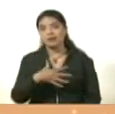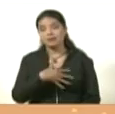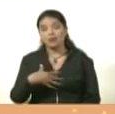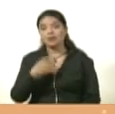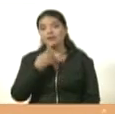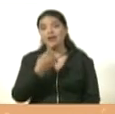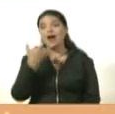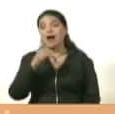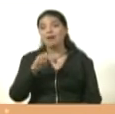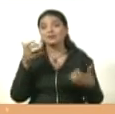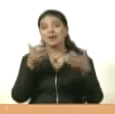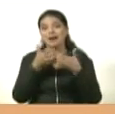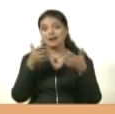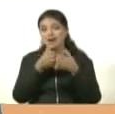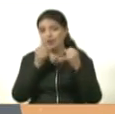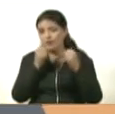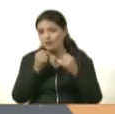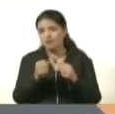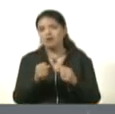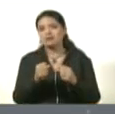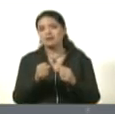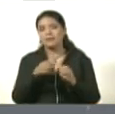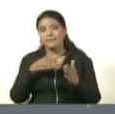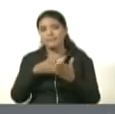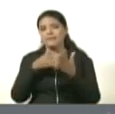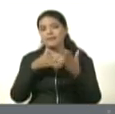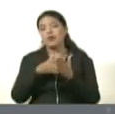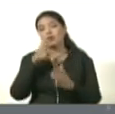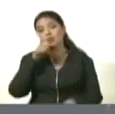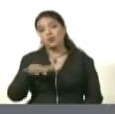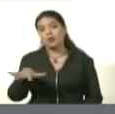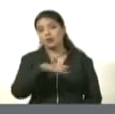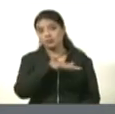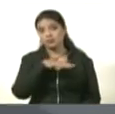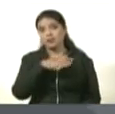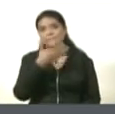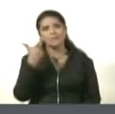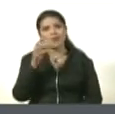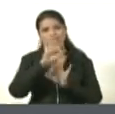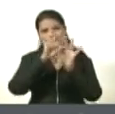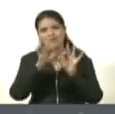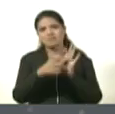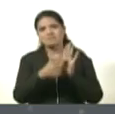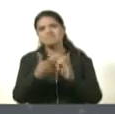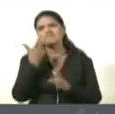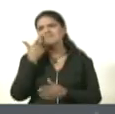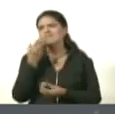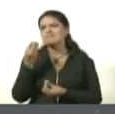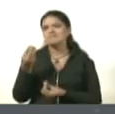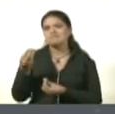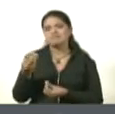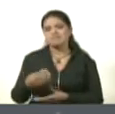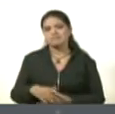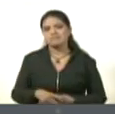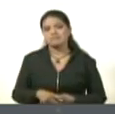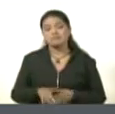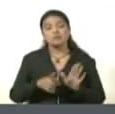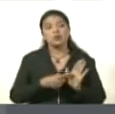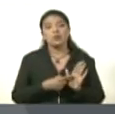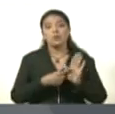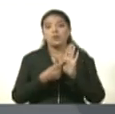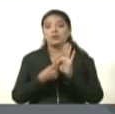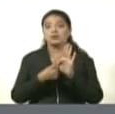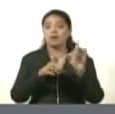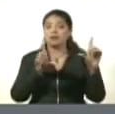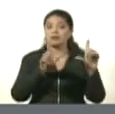decimos que hay una guerra mediática, un acto de hostilidad contra nuestro pueblo, eso es la mejor expresión. Vean cómo una atrocidad es presentada en los medios